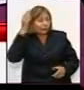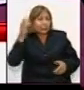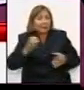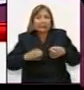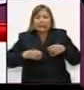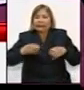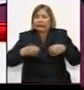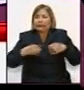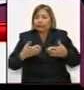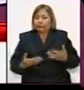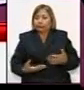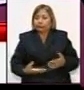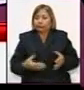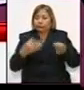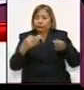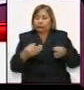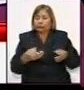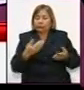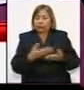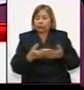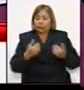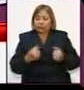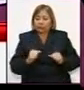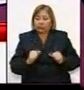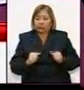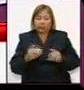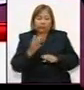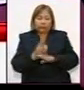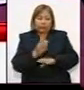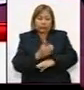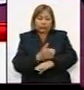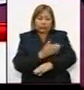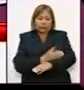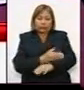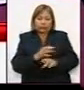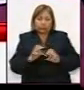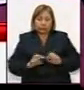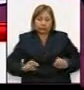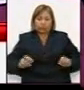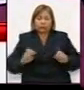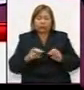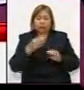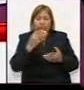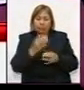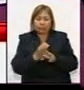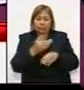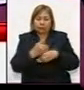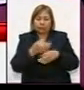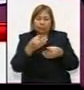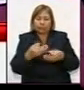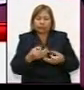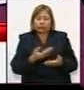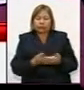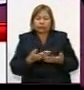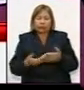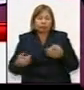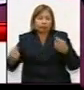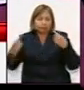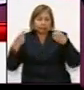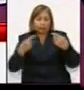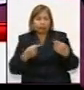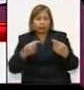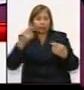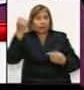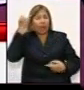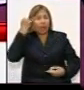temperamento adecuado para poder desarrollar la labor parlamentaria, que es una labor de por sí de confrontación de ideas,